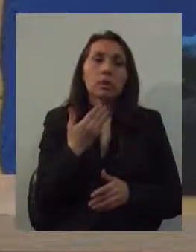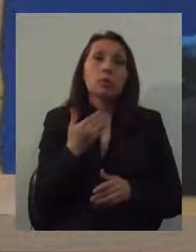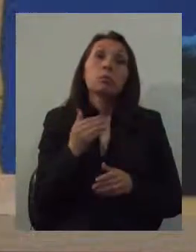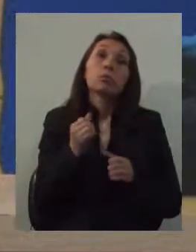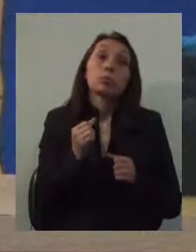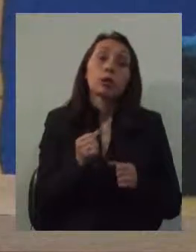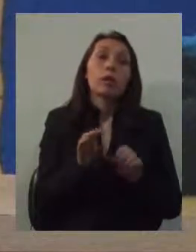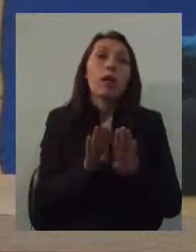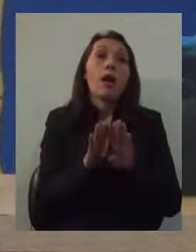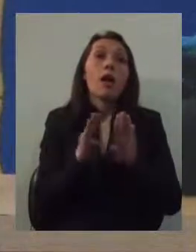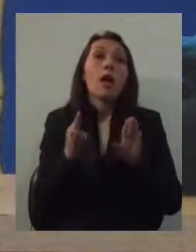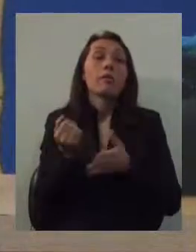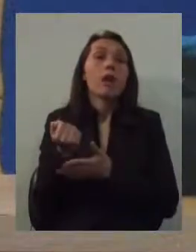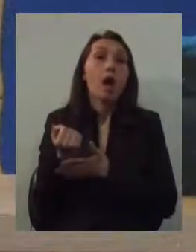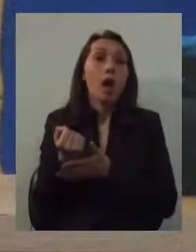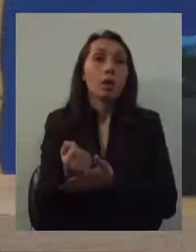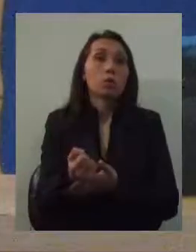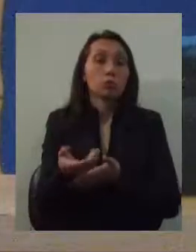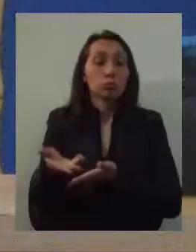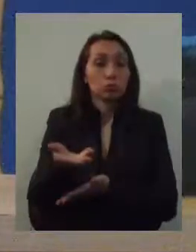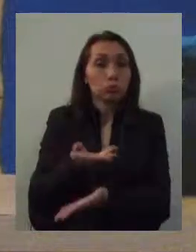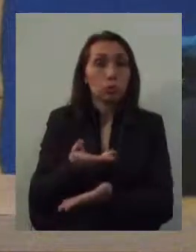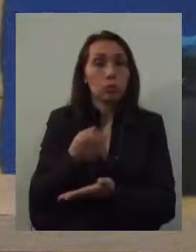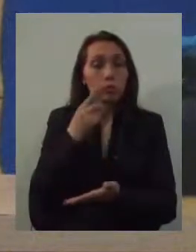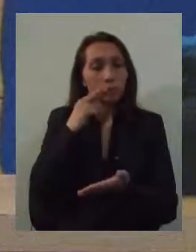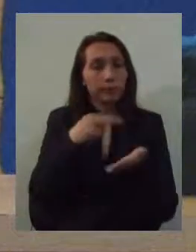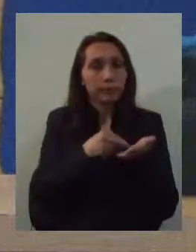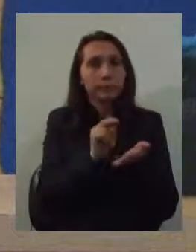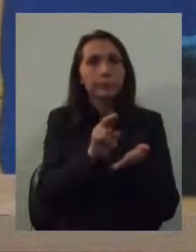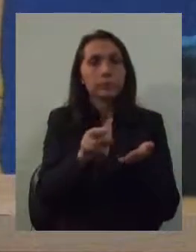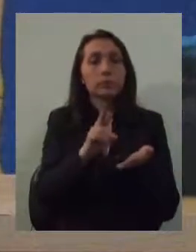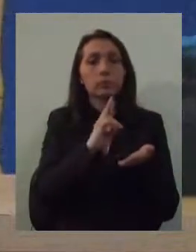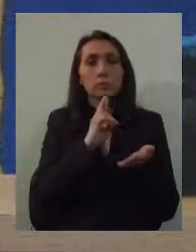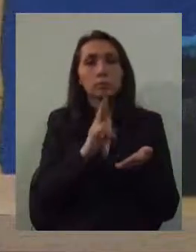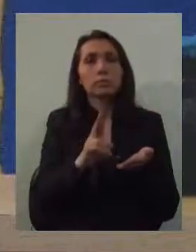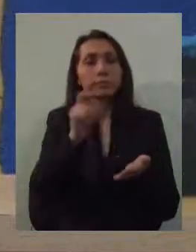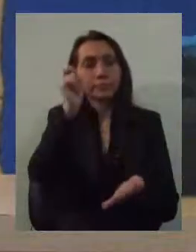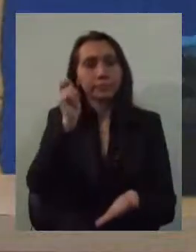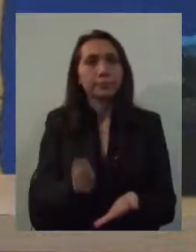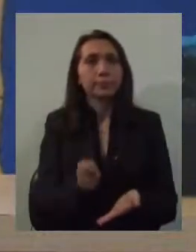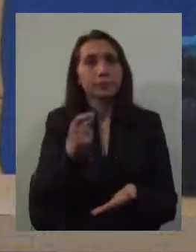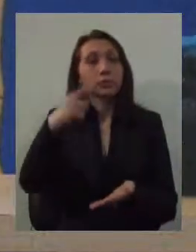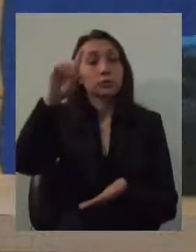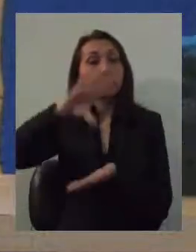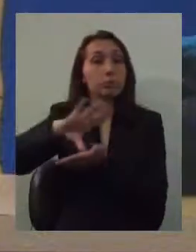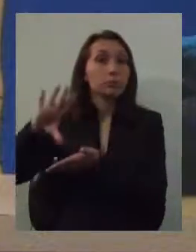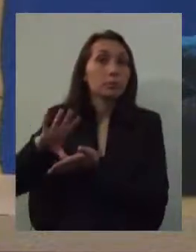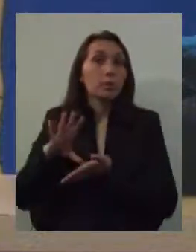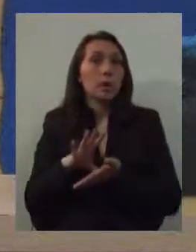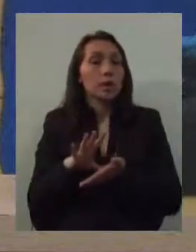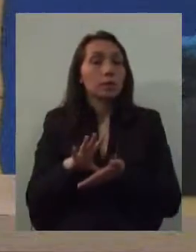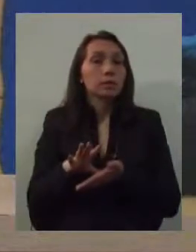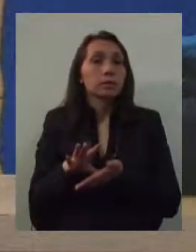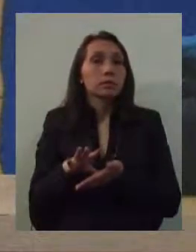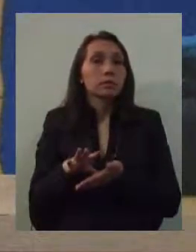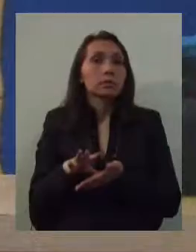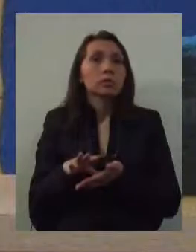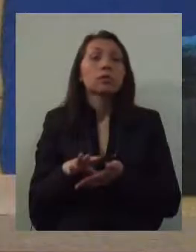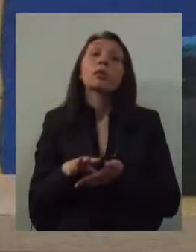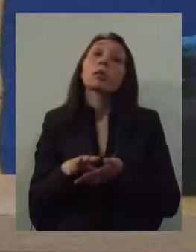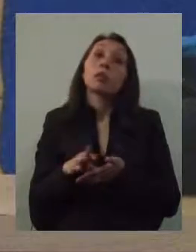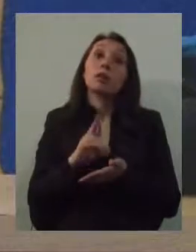la apertura a la cooperación y al reconocimiento y ejecución de sentencias extranjeras es que